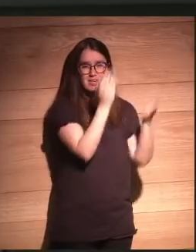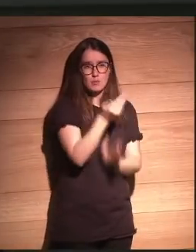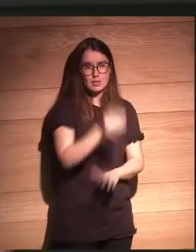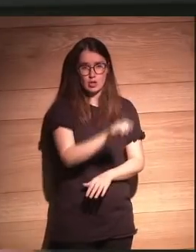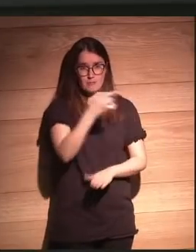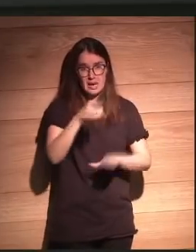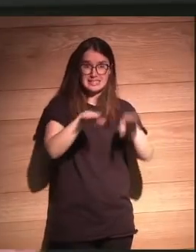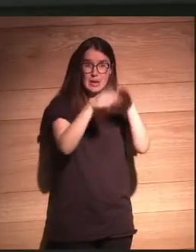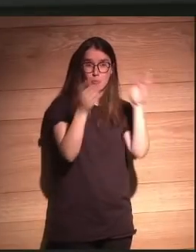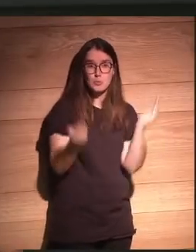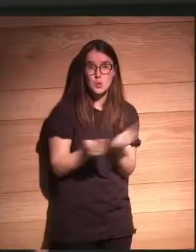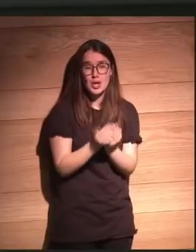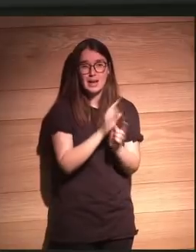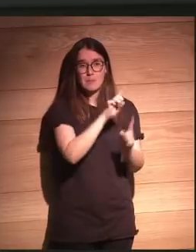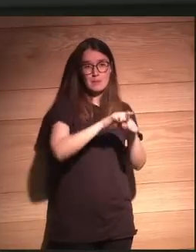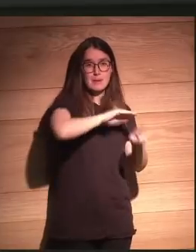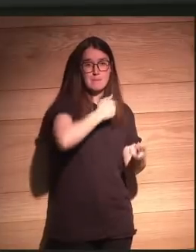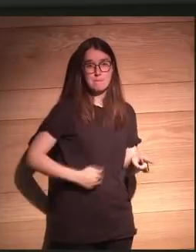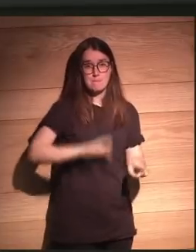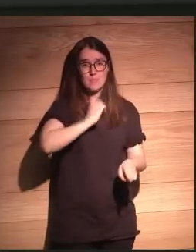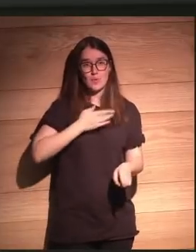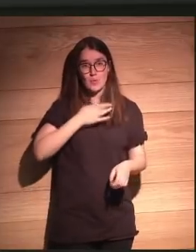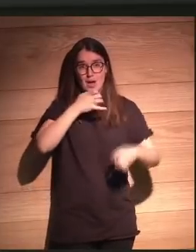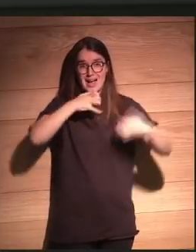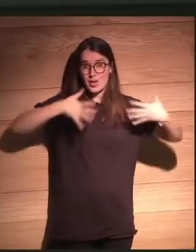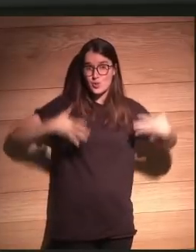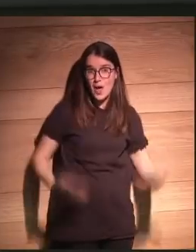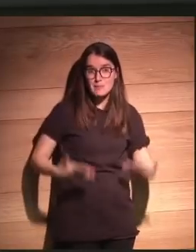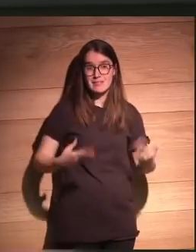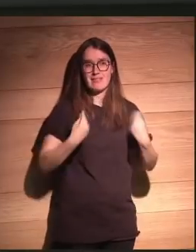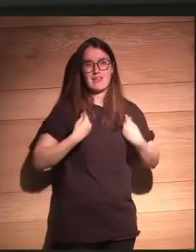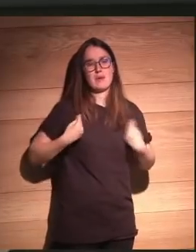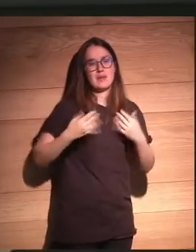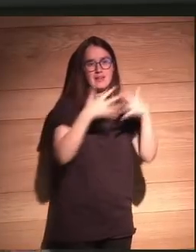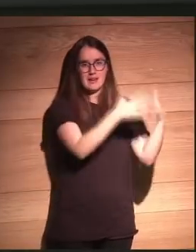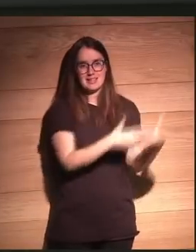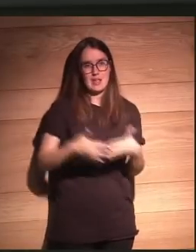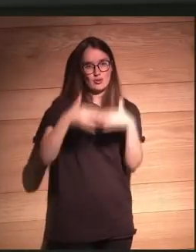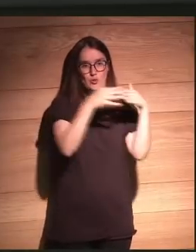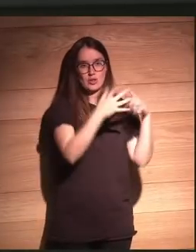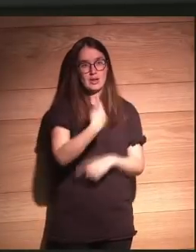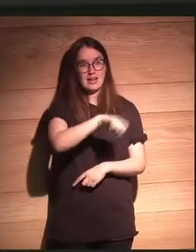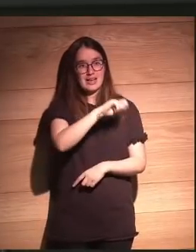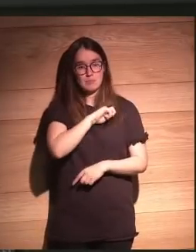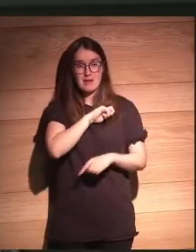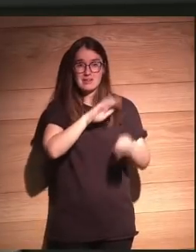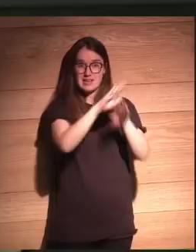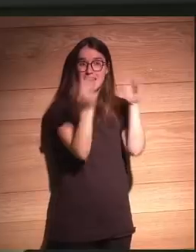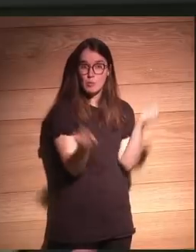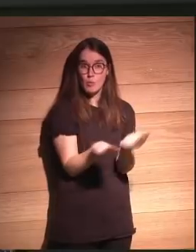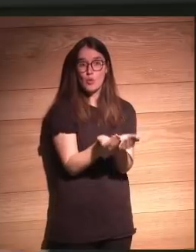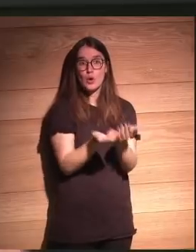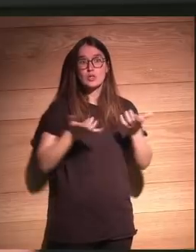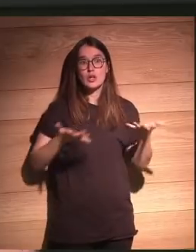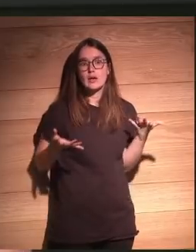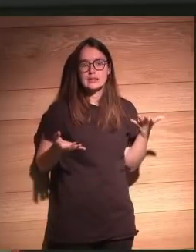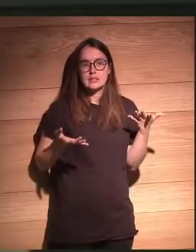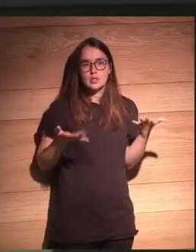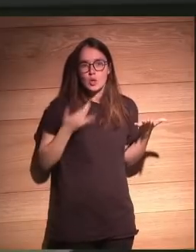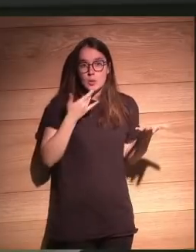del mundo, es el primer propietario, a día de hoy es el primer propietario de vivienda en Estados Unidos, en España y a nivel internacional. Entonces se genera